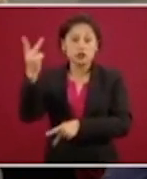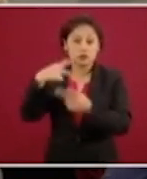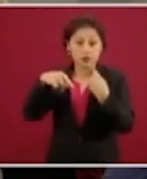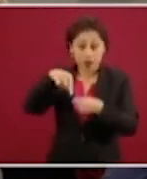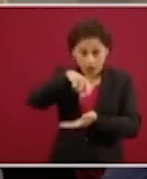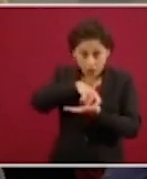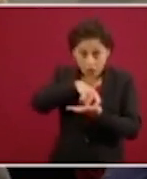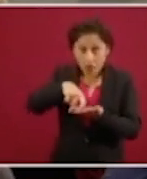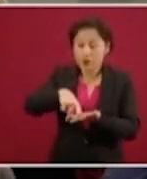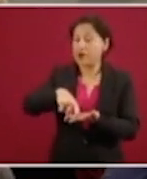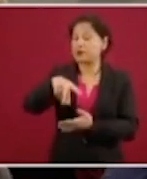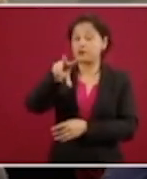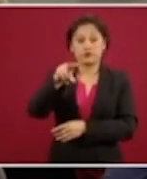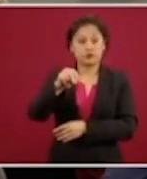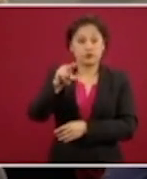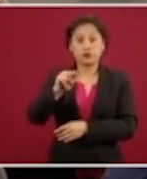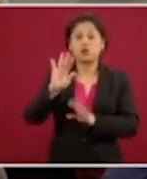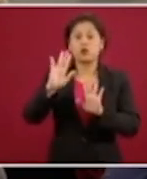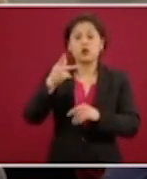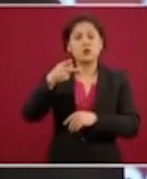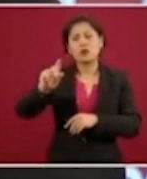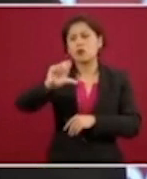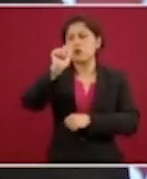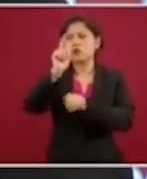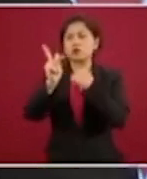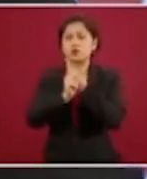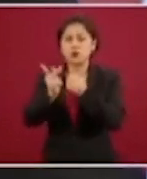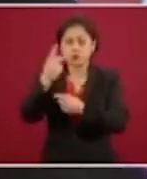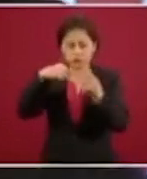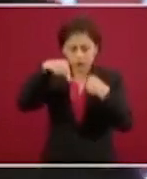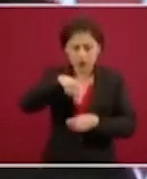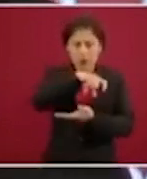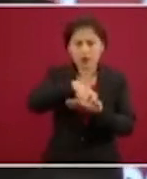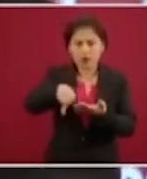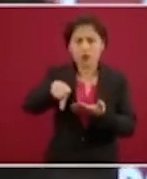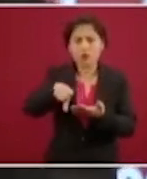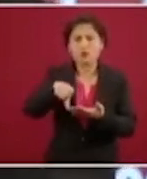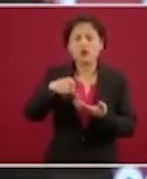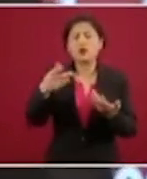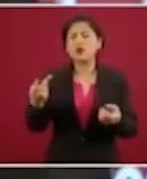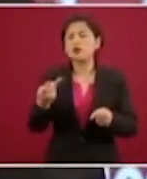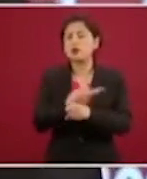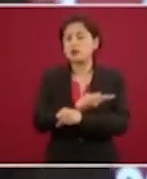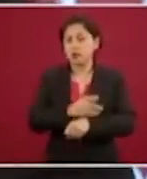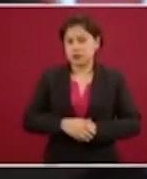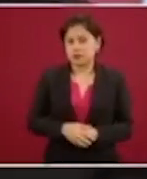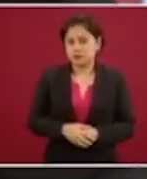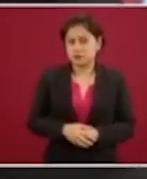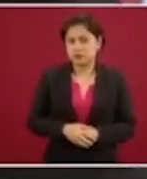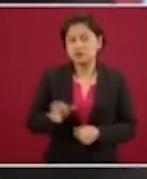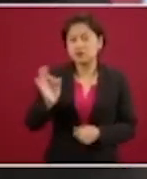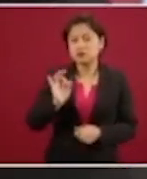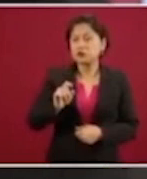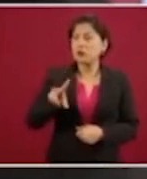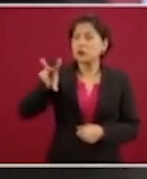que alguien comprase algún producto en México, pues entonces en lo médico lo que harías es que México ahorita no tendría